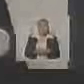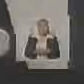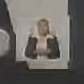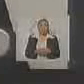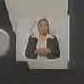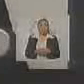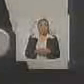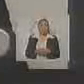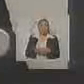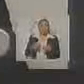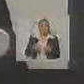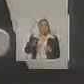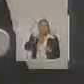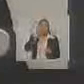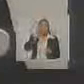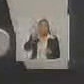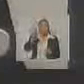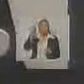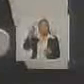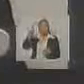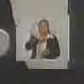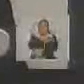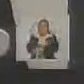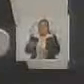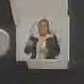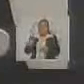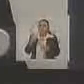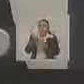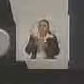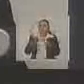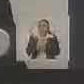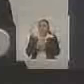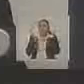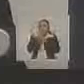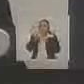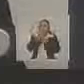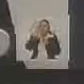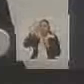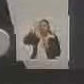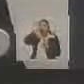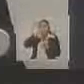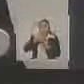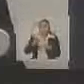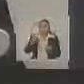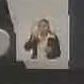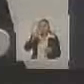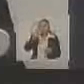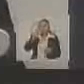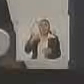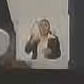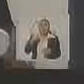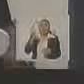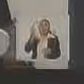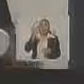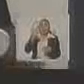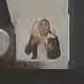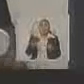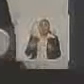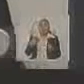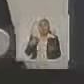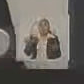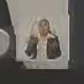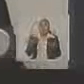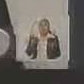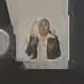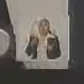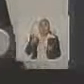construcciones irregulares que han aparecido por toda la delegación y que claramente nos han afectado. Nos han afectado muchas veces dañando